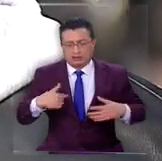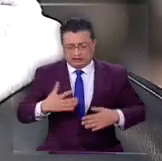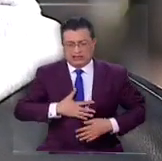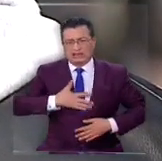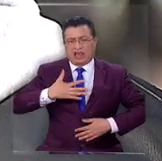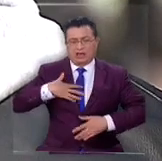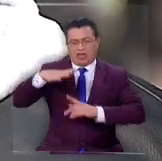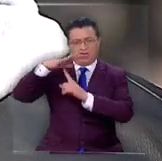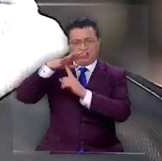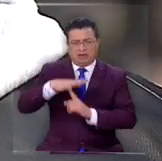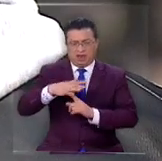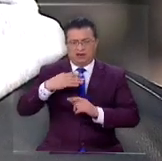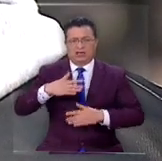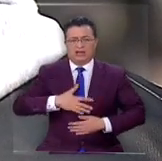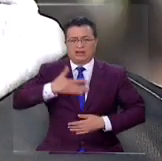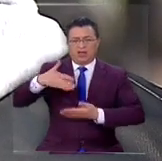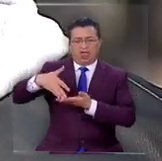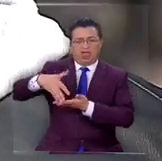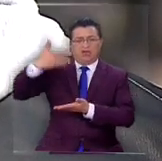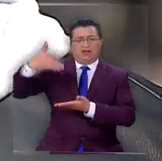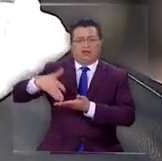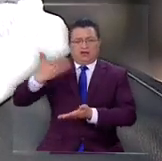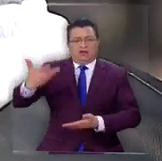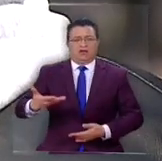Discriminado, menoscabado.